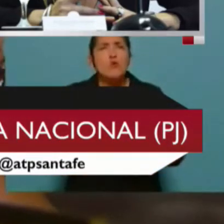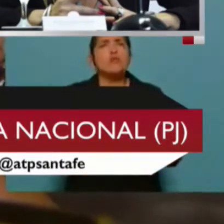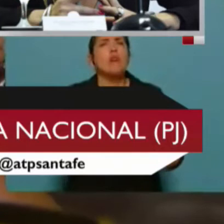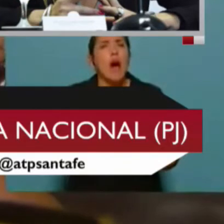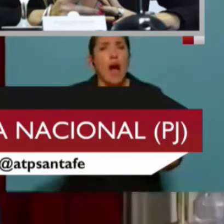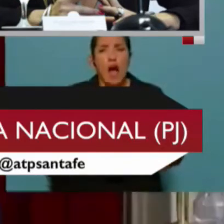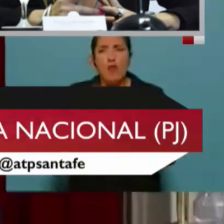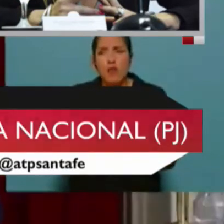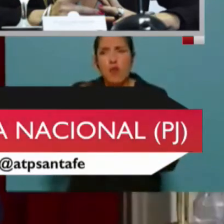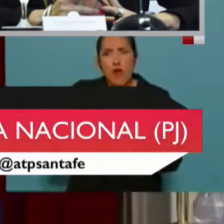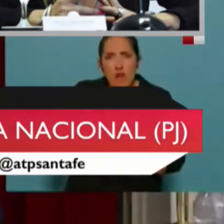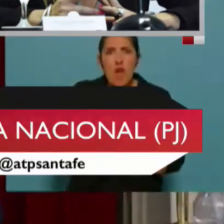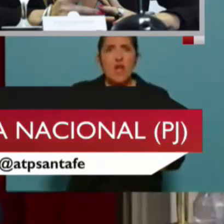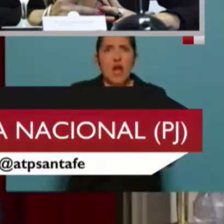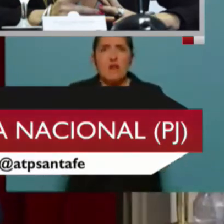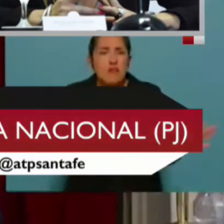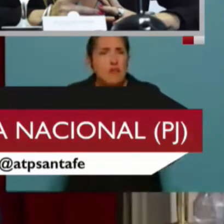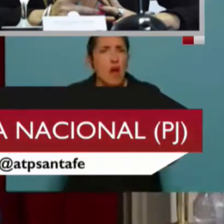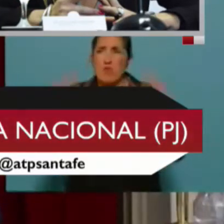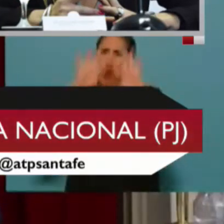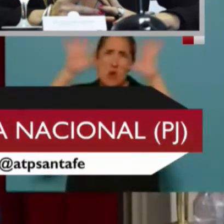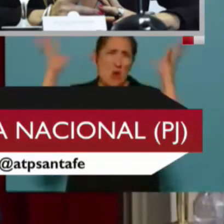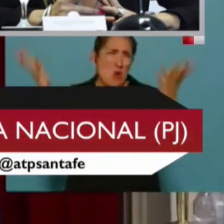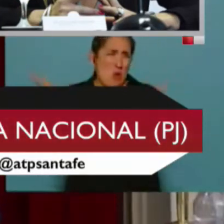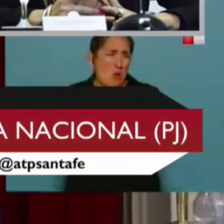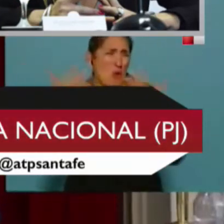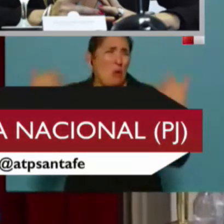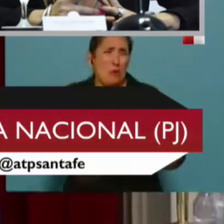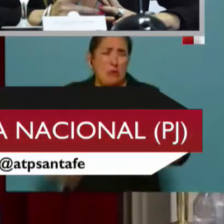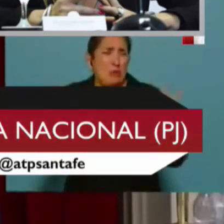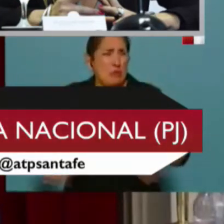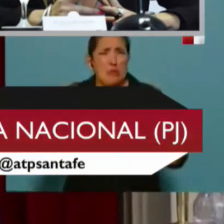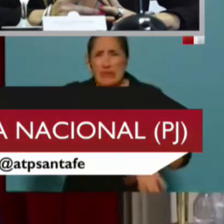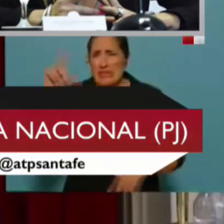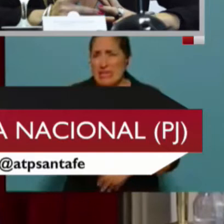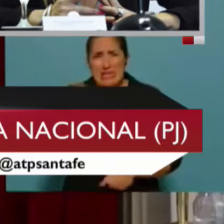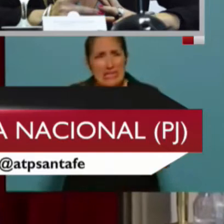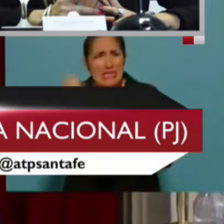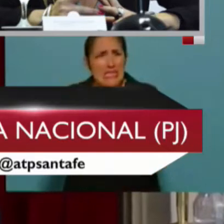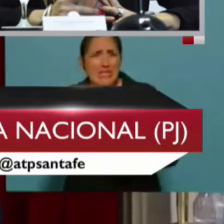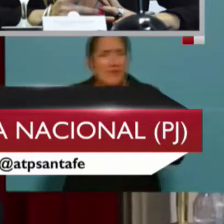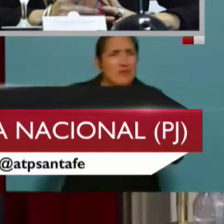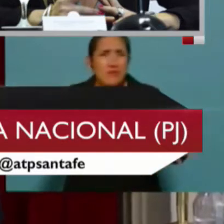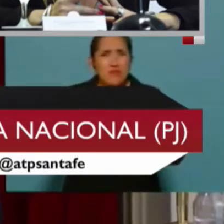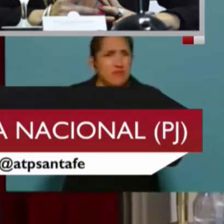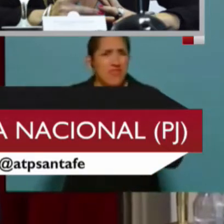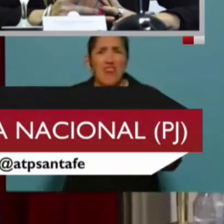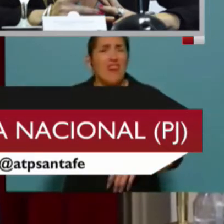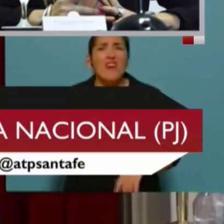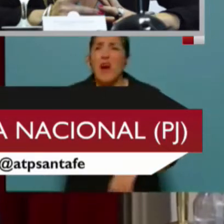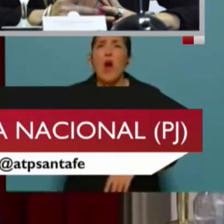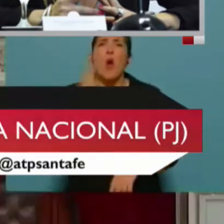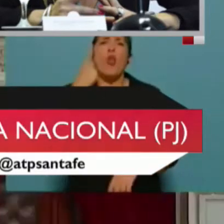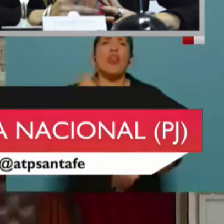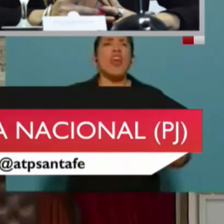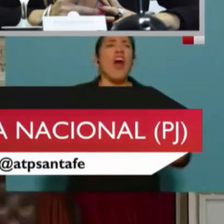encuentra, profundizado por supuesto por la pandemia, sean los que marquen el rumbo o el camino